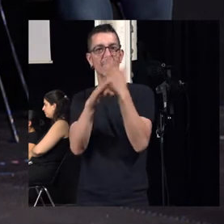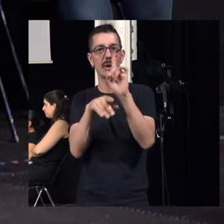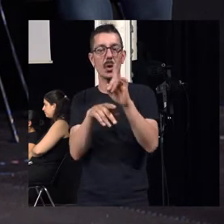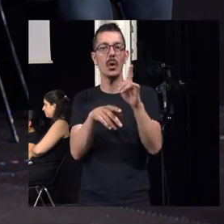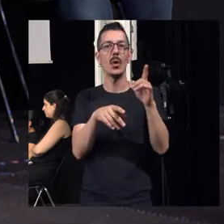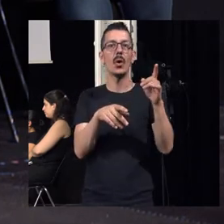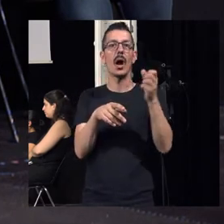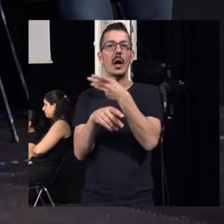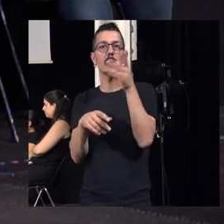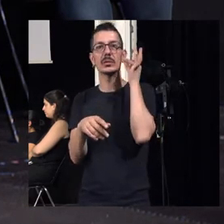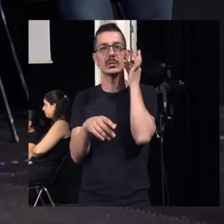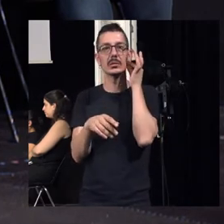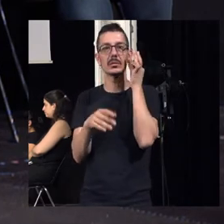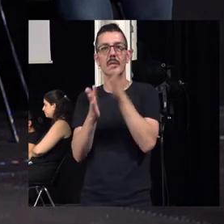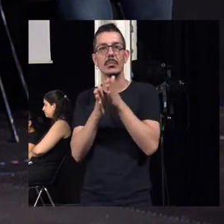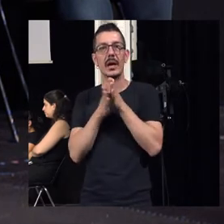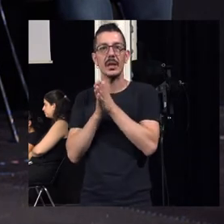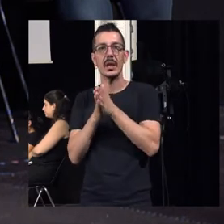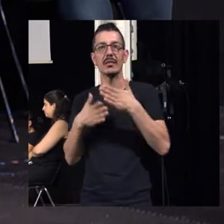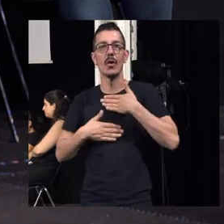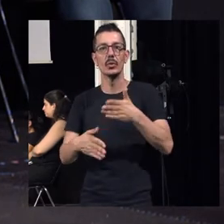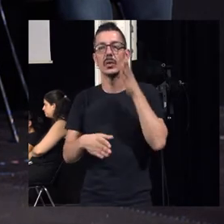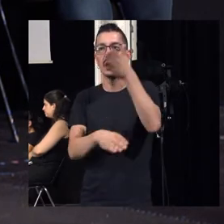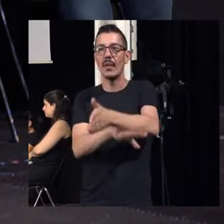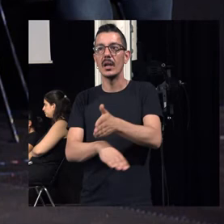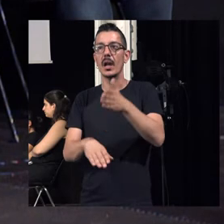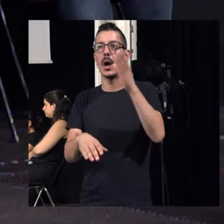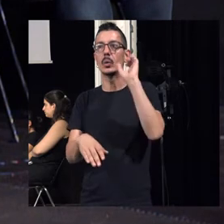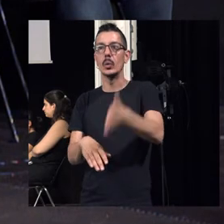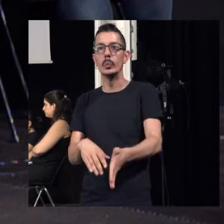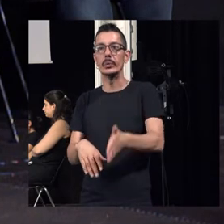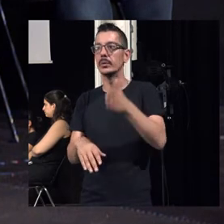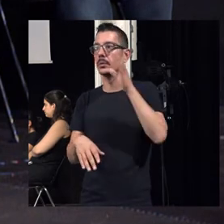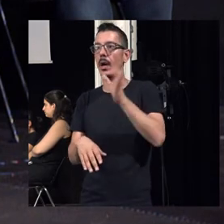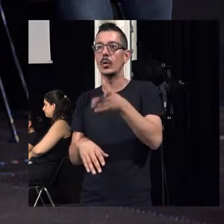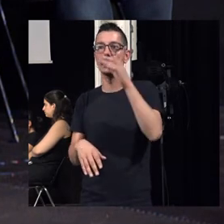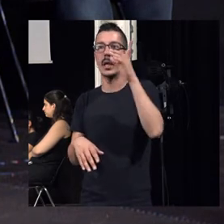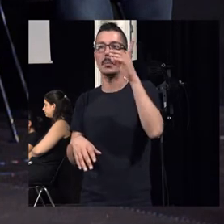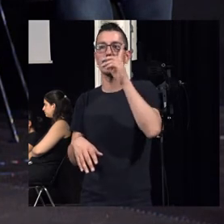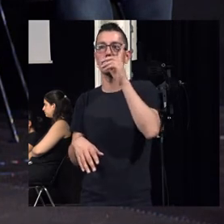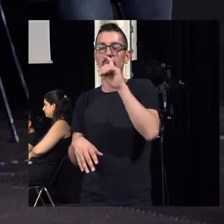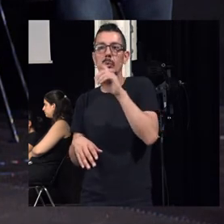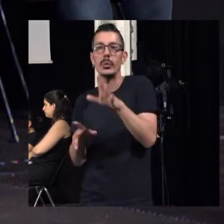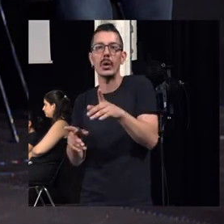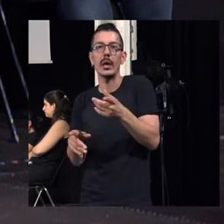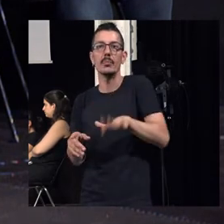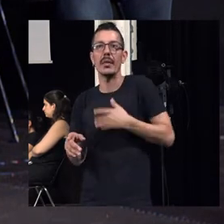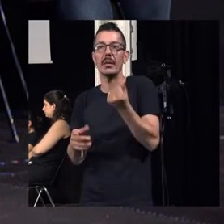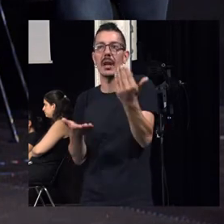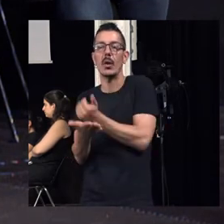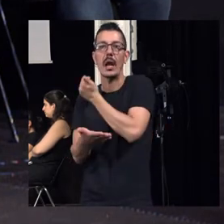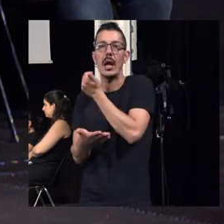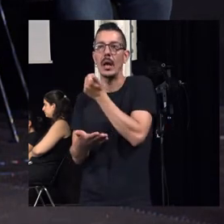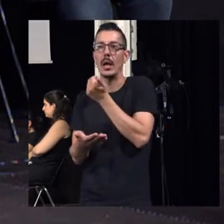no es del todo cierto. Hay compañeras que van voluntariamente a un club porque saben que se pueden ganar una pasta que ahí en otros trabajos